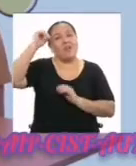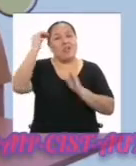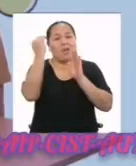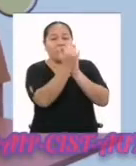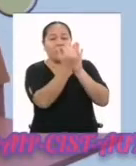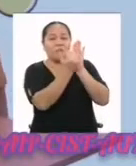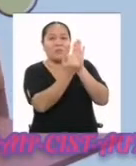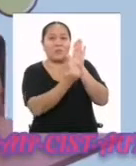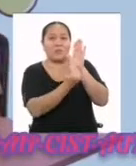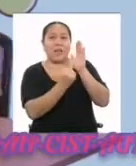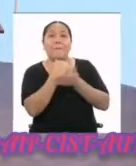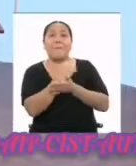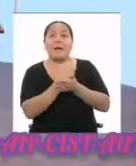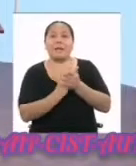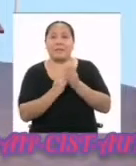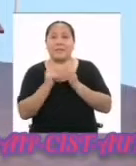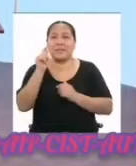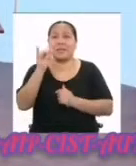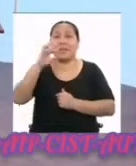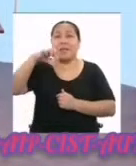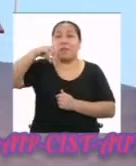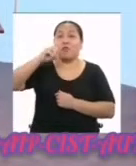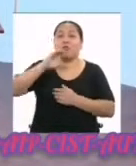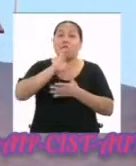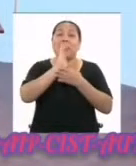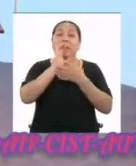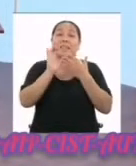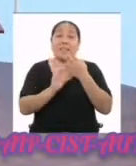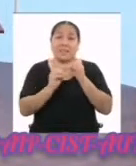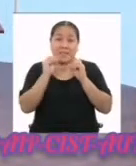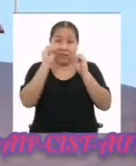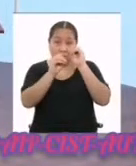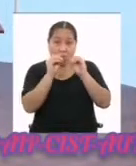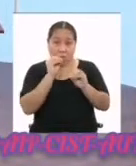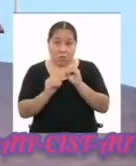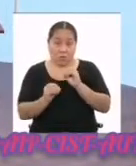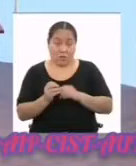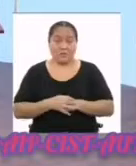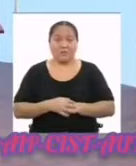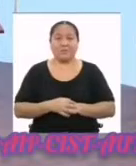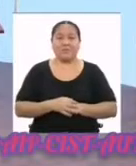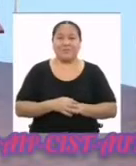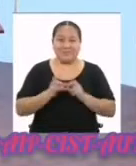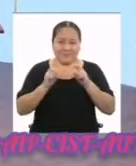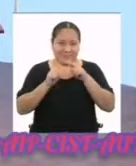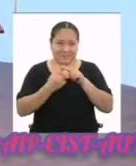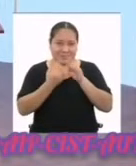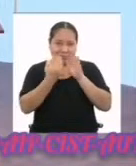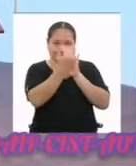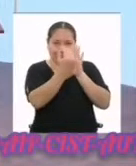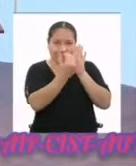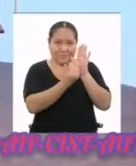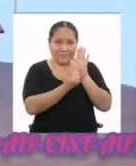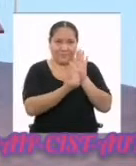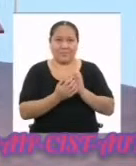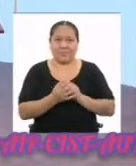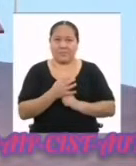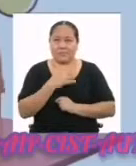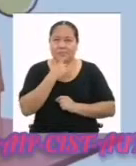eran las partes? Los tipos y las características que deben cumplir. A ver, empecemos.